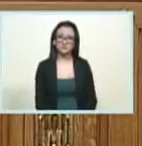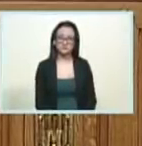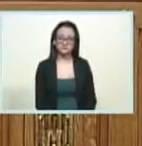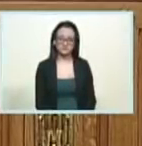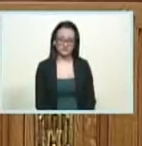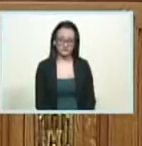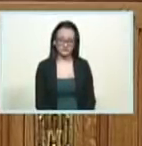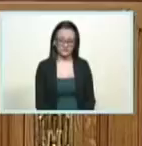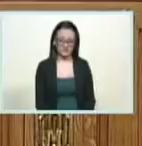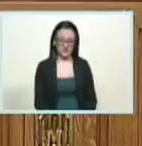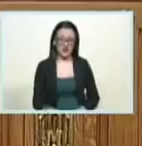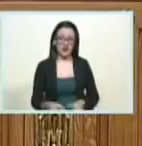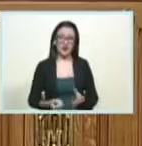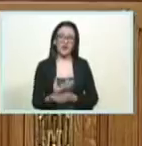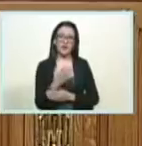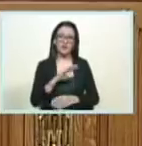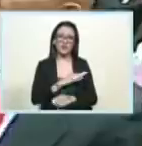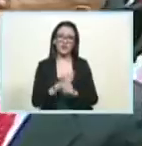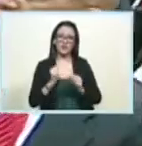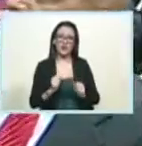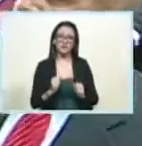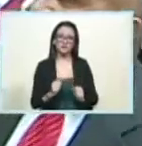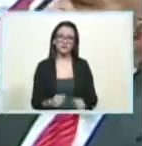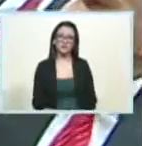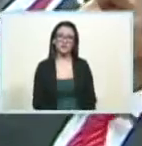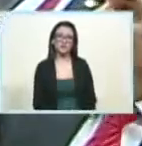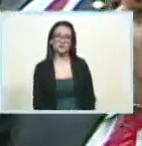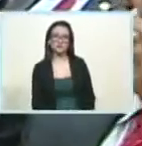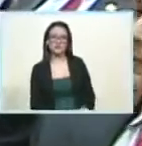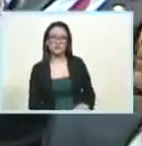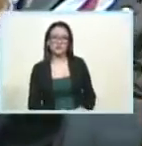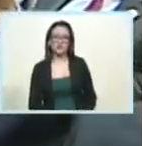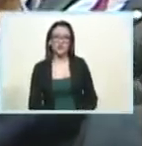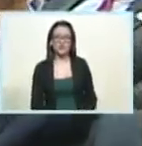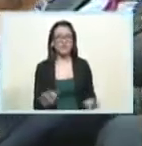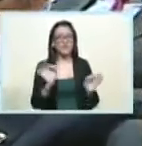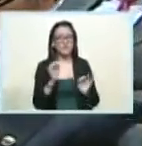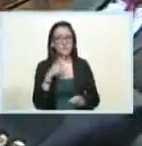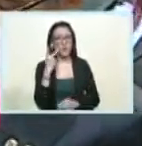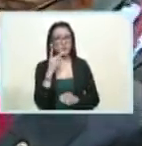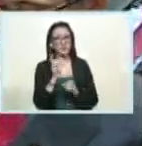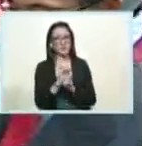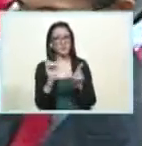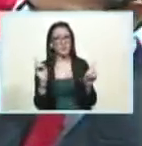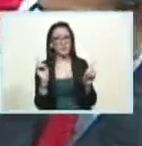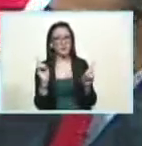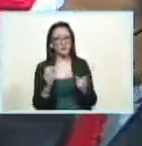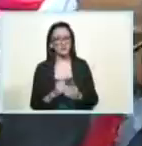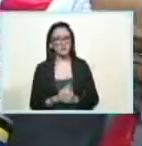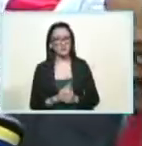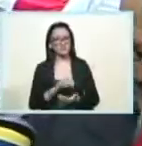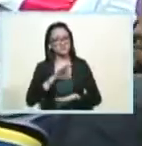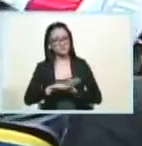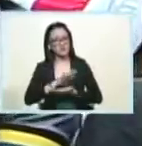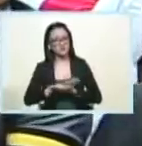creando y canalizando las fuerzas de la nación por la vía política, democrática, pacífica.